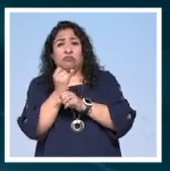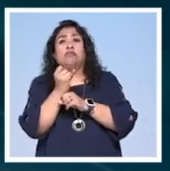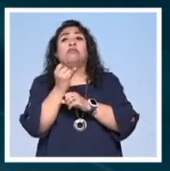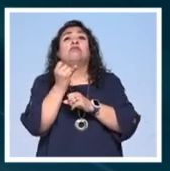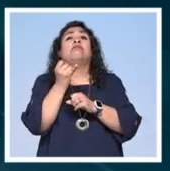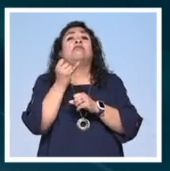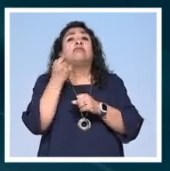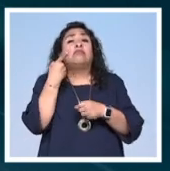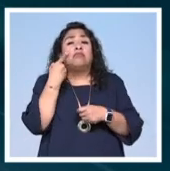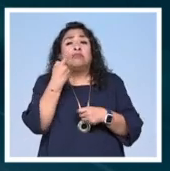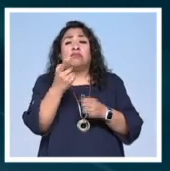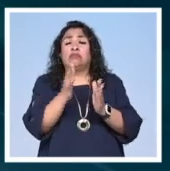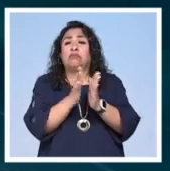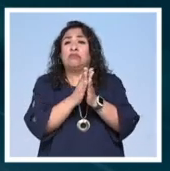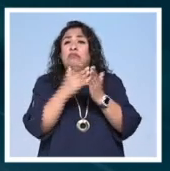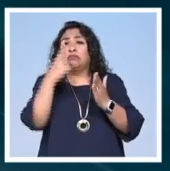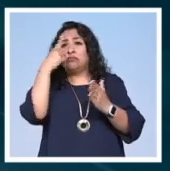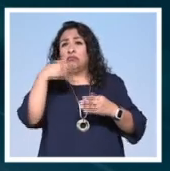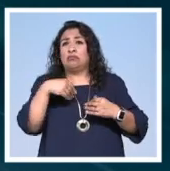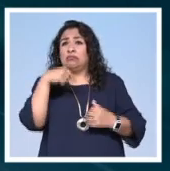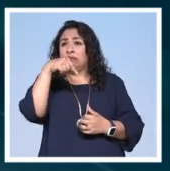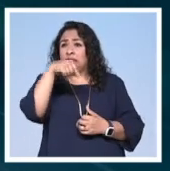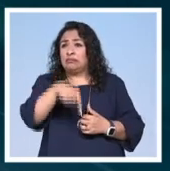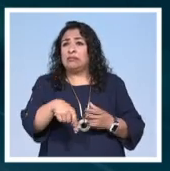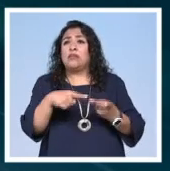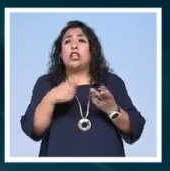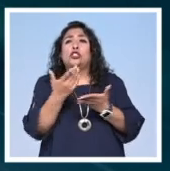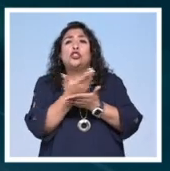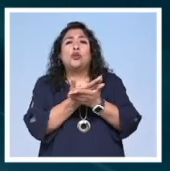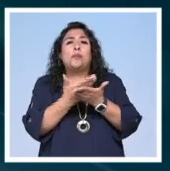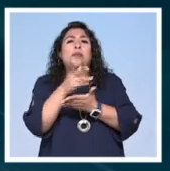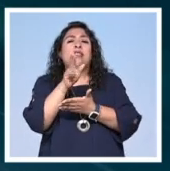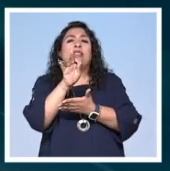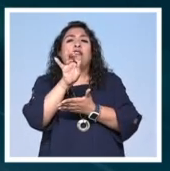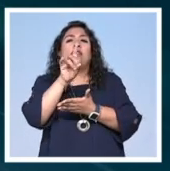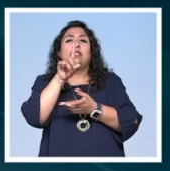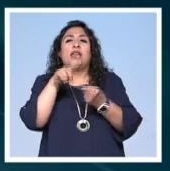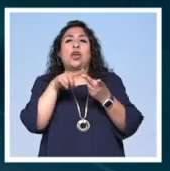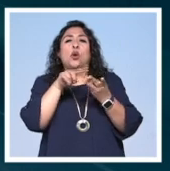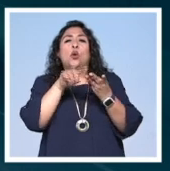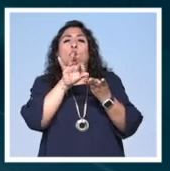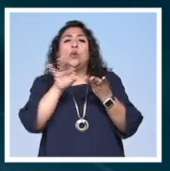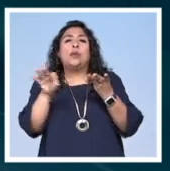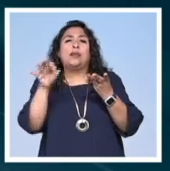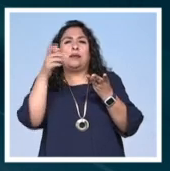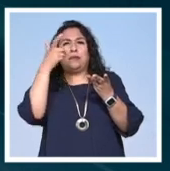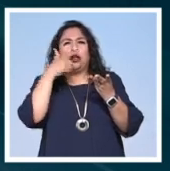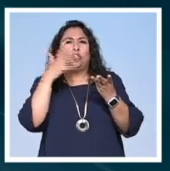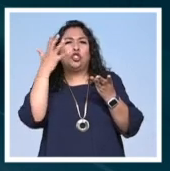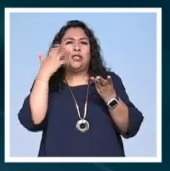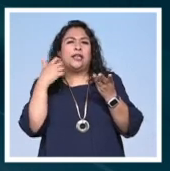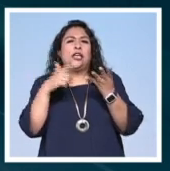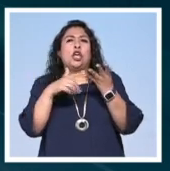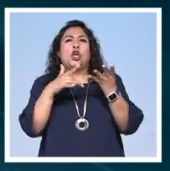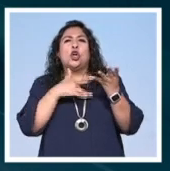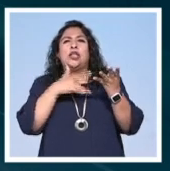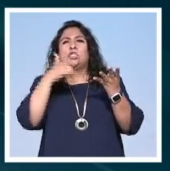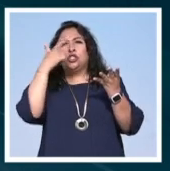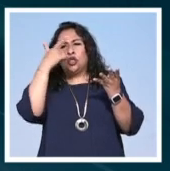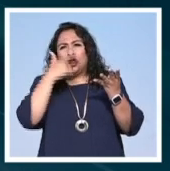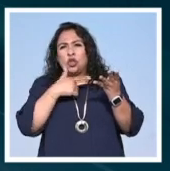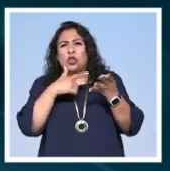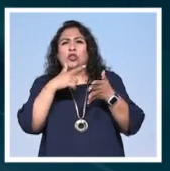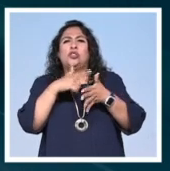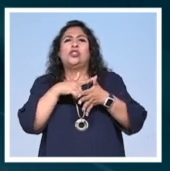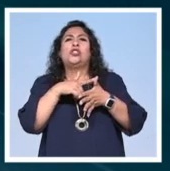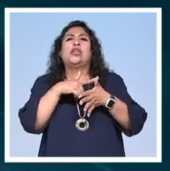destacando libros para vivir a sopita de fideo la última noche del tigre el corazón de la noche al pie de la letra